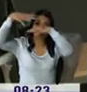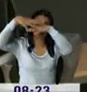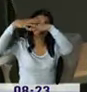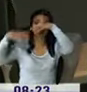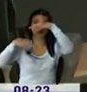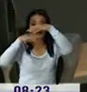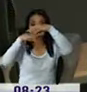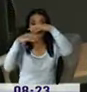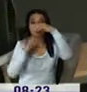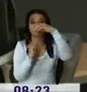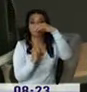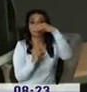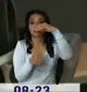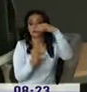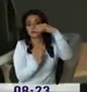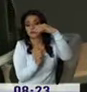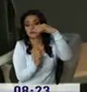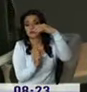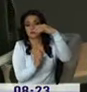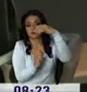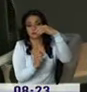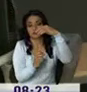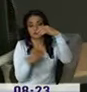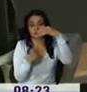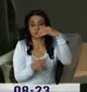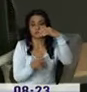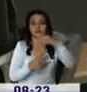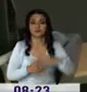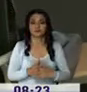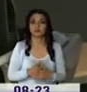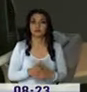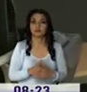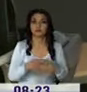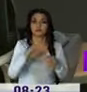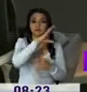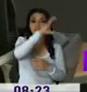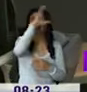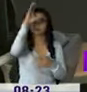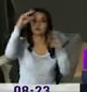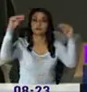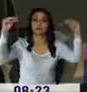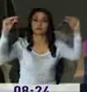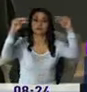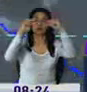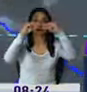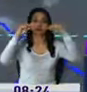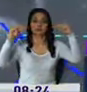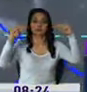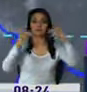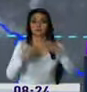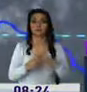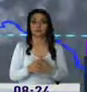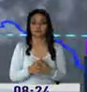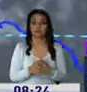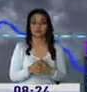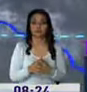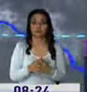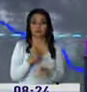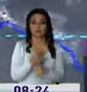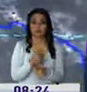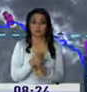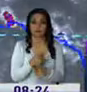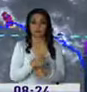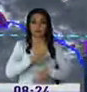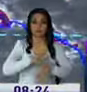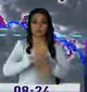solar y por eso es que se siente inclusive temperaturas bastante bajas porque son los cielos totalmente cubiertos. Estas razones serían por las